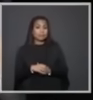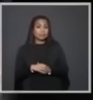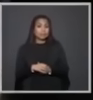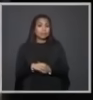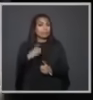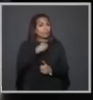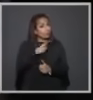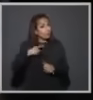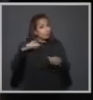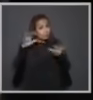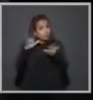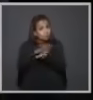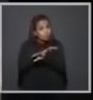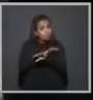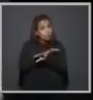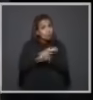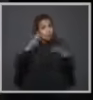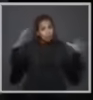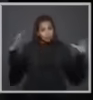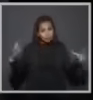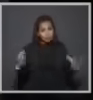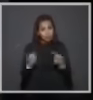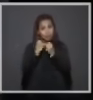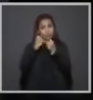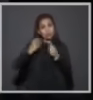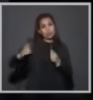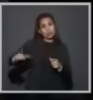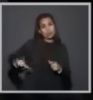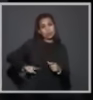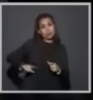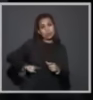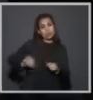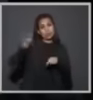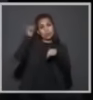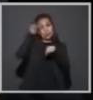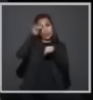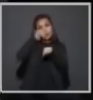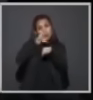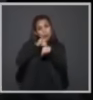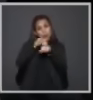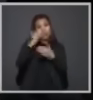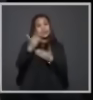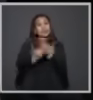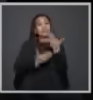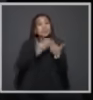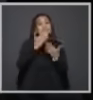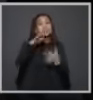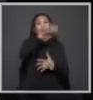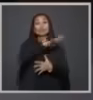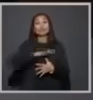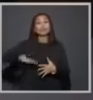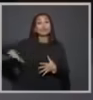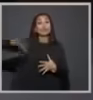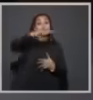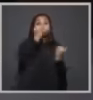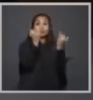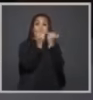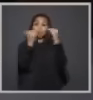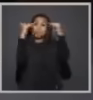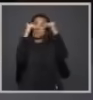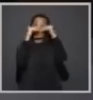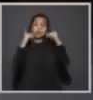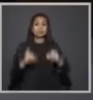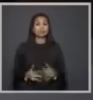podamos rescatar al Estado, al gobierno, y ponerlo al servicio de la sociedad. Gracias,